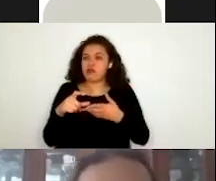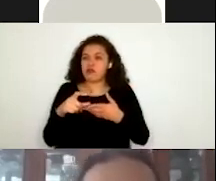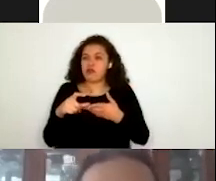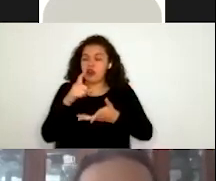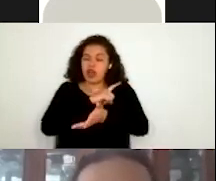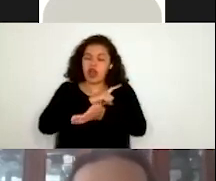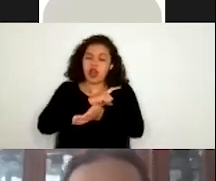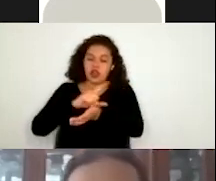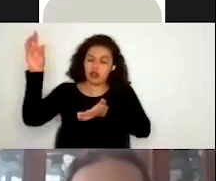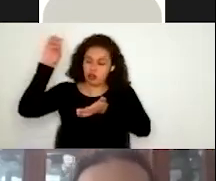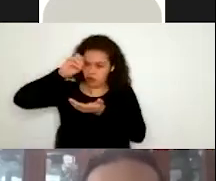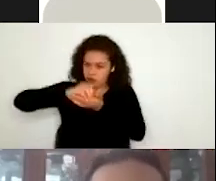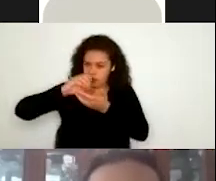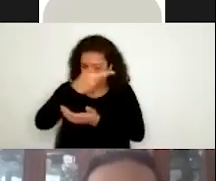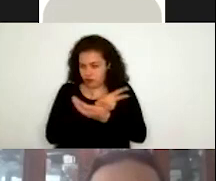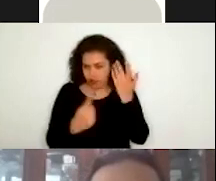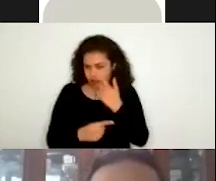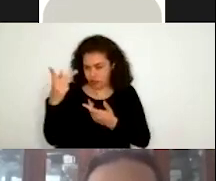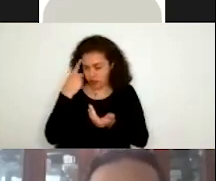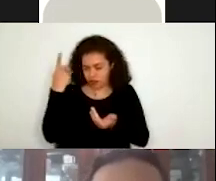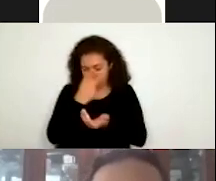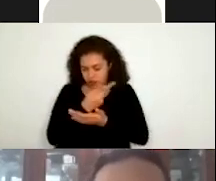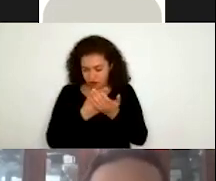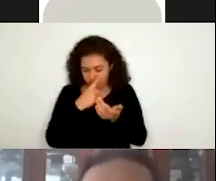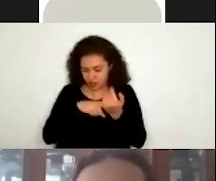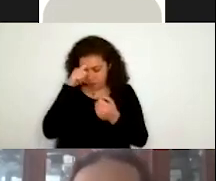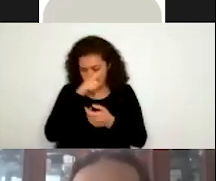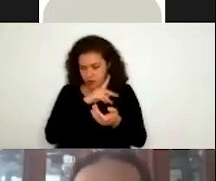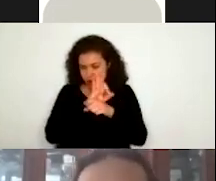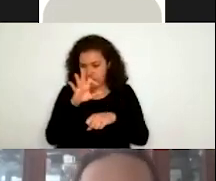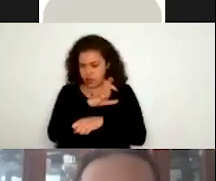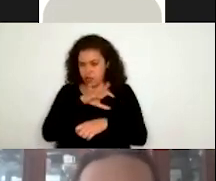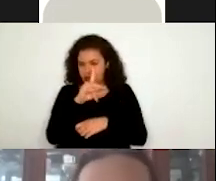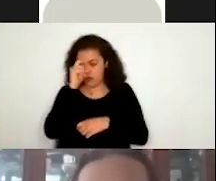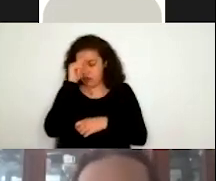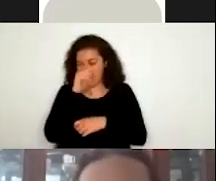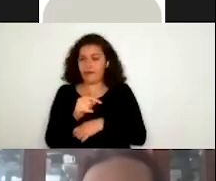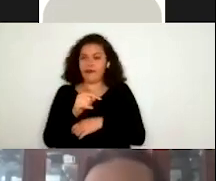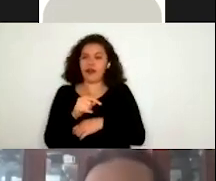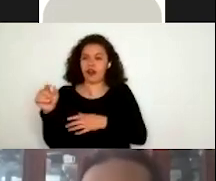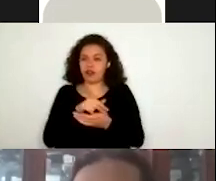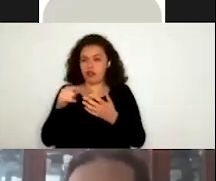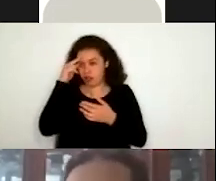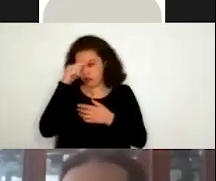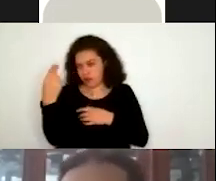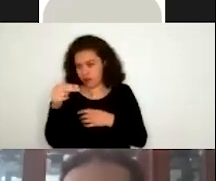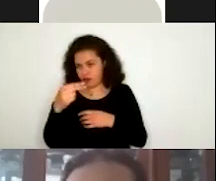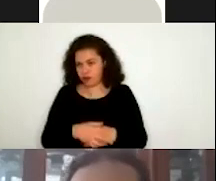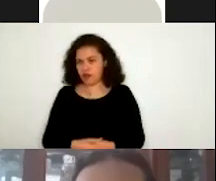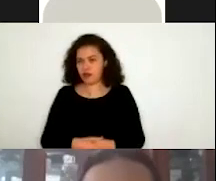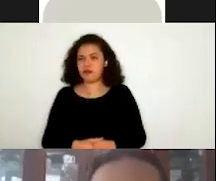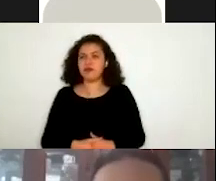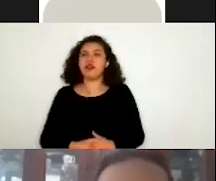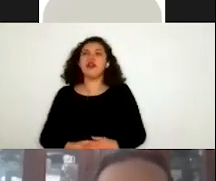colocamos el presente programa interno de protección civil para establecimientos corresponde al inmueble denominado, y aquí vamos a